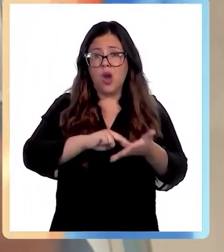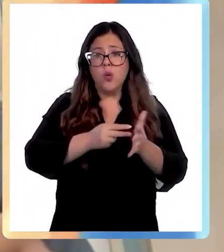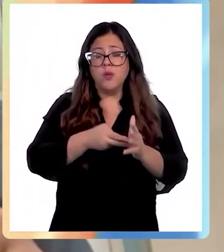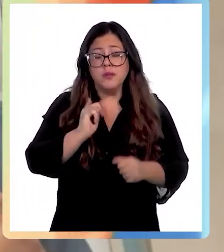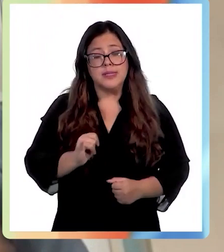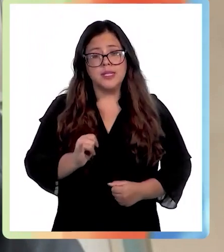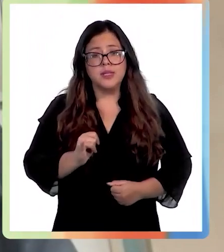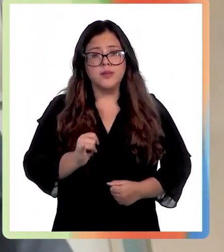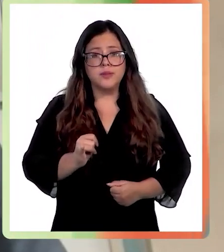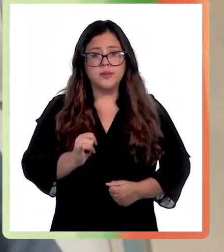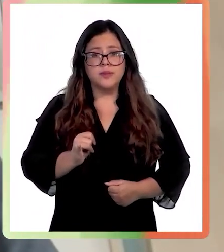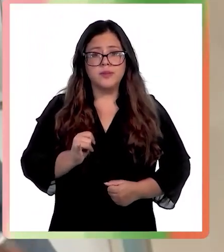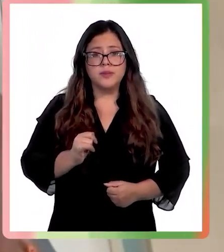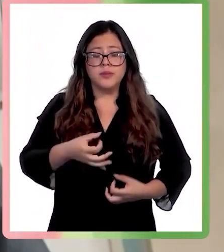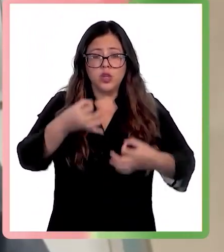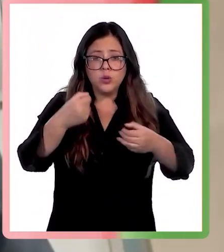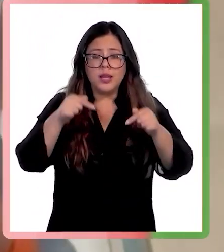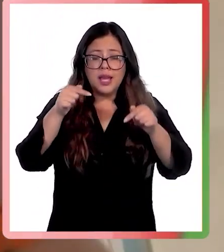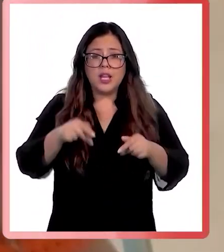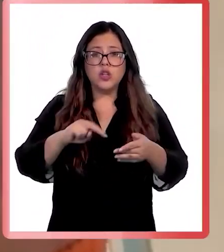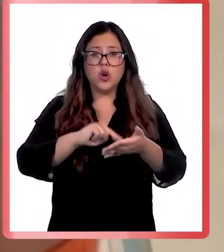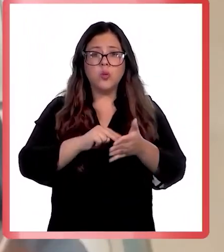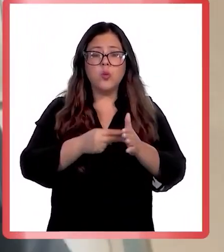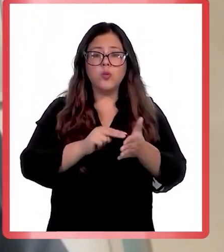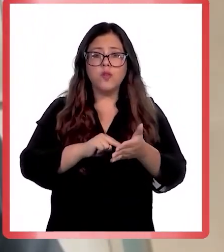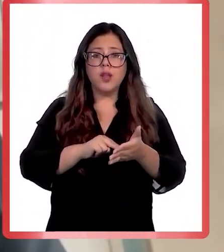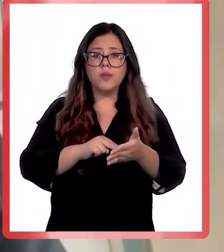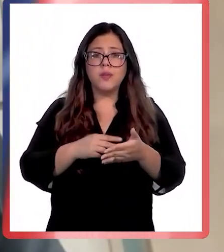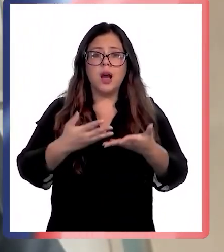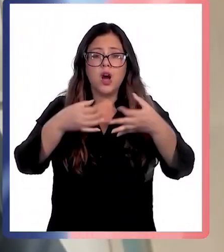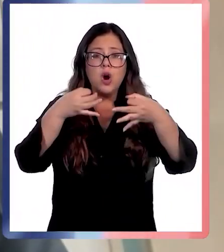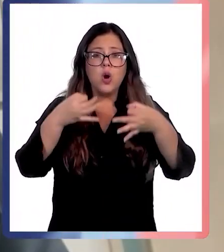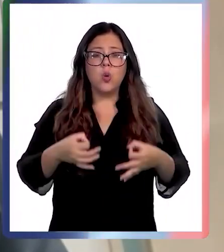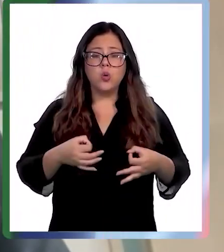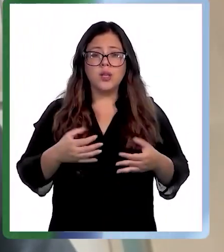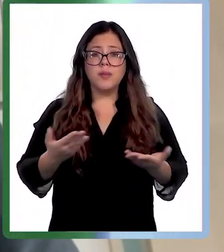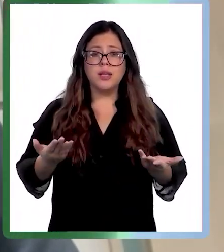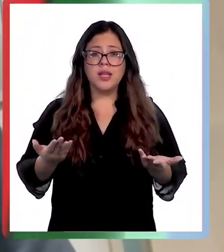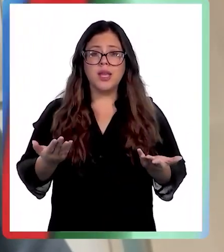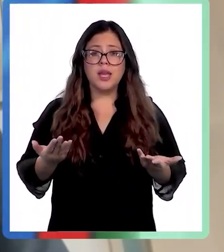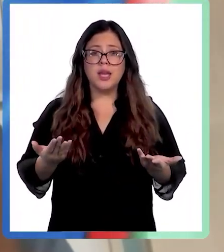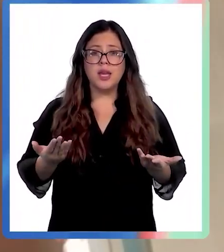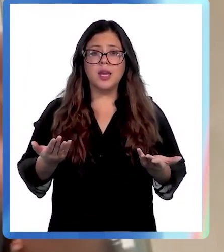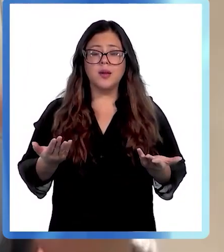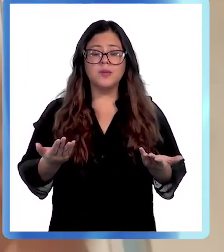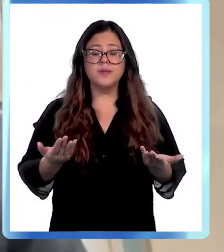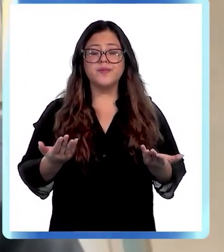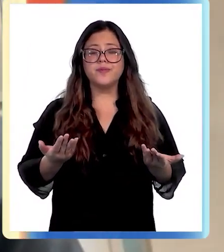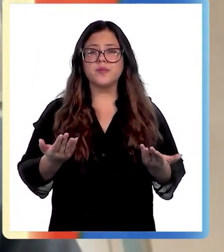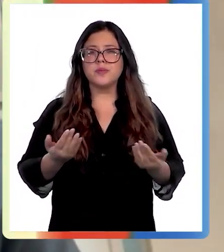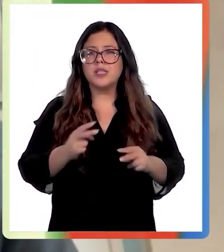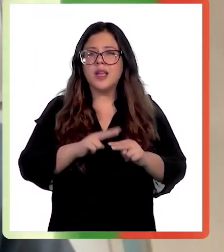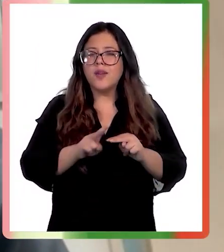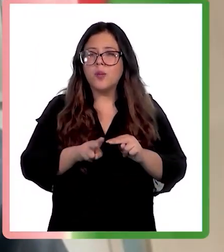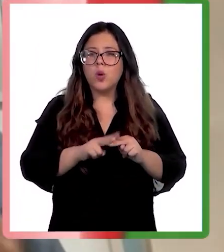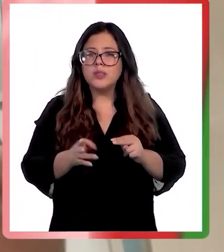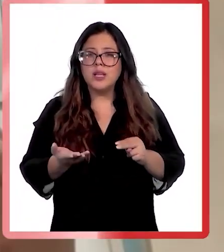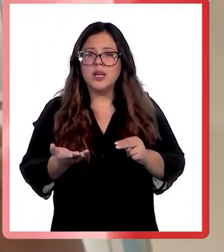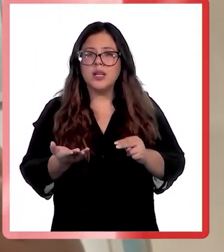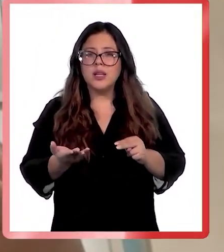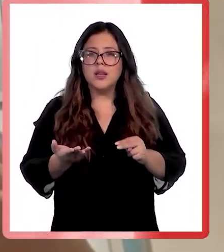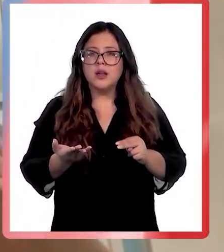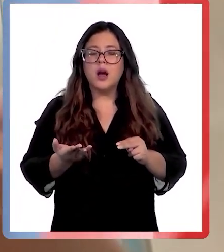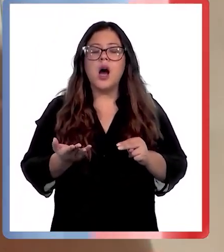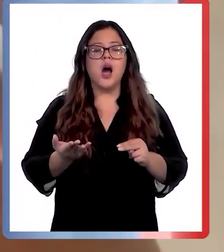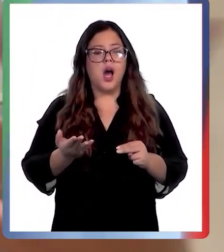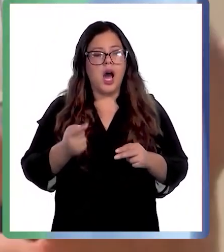como un problema. Y al poner esto como un problema a la palestra pública, lo que vamos a hacer es que